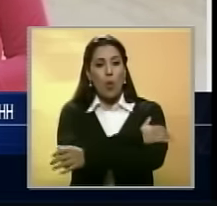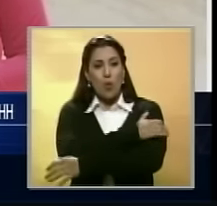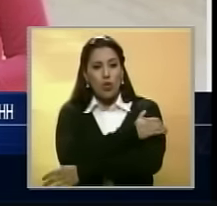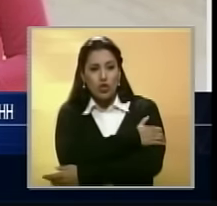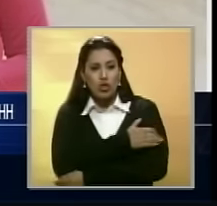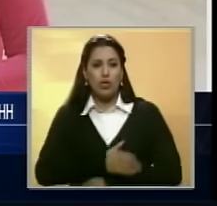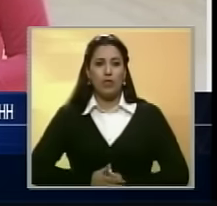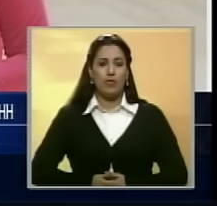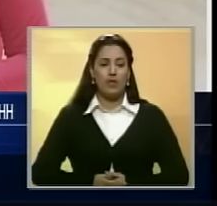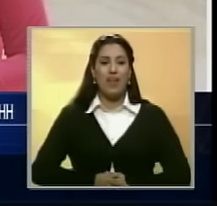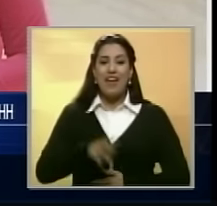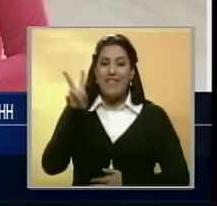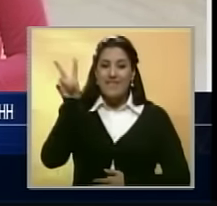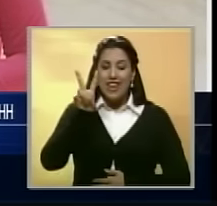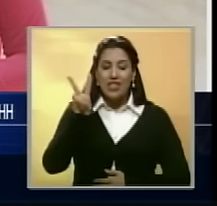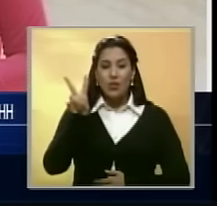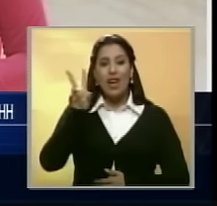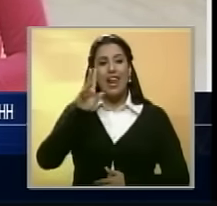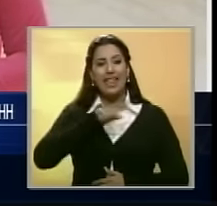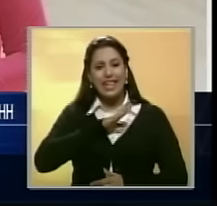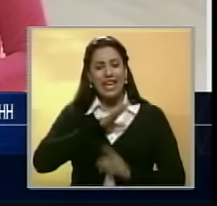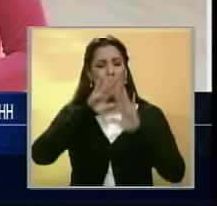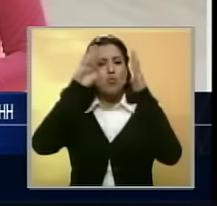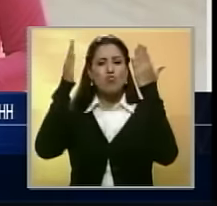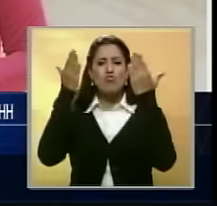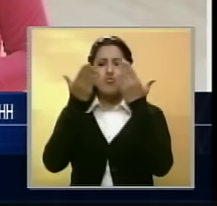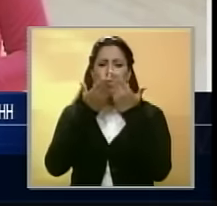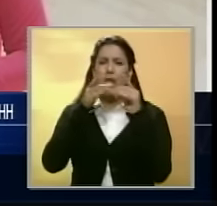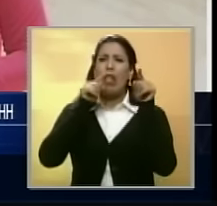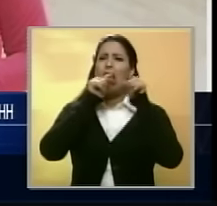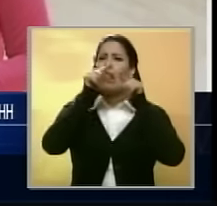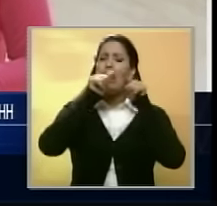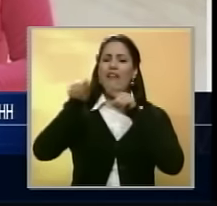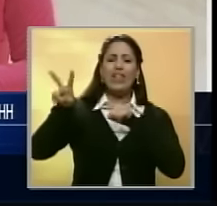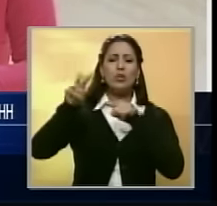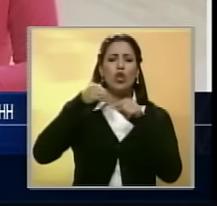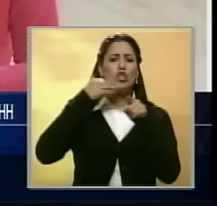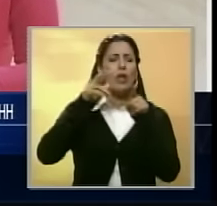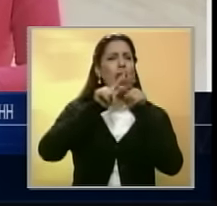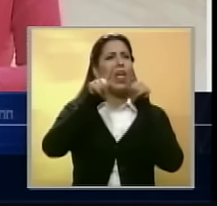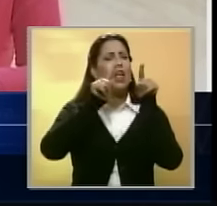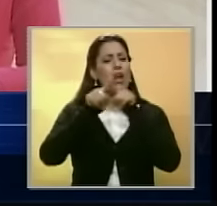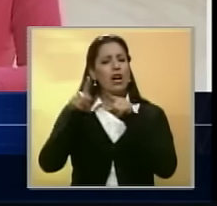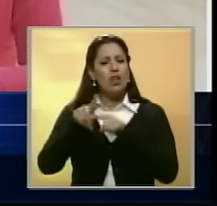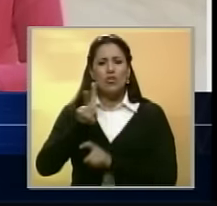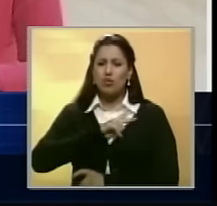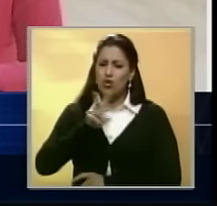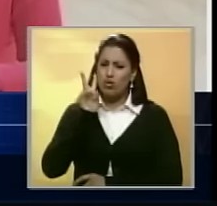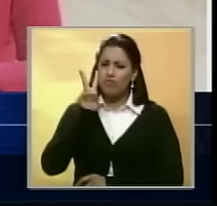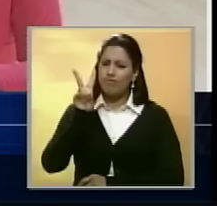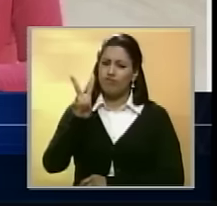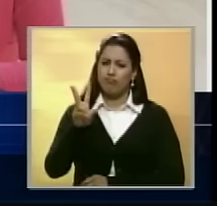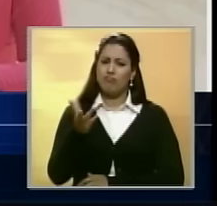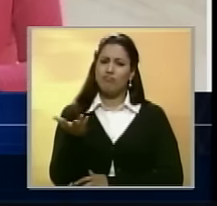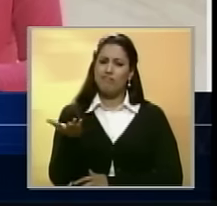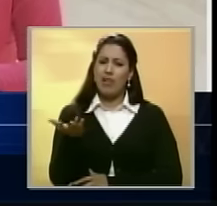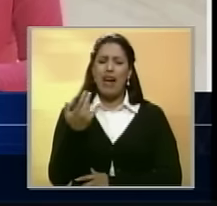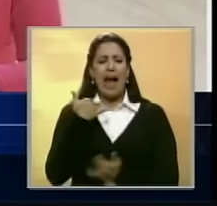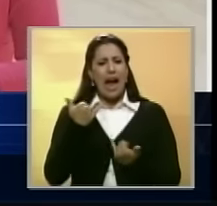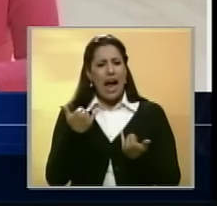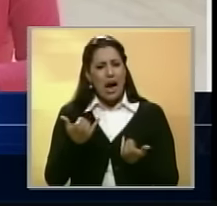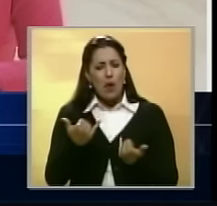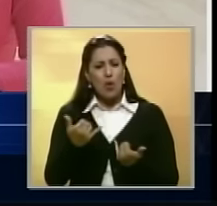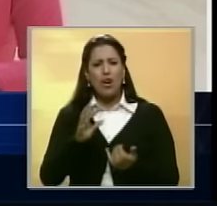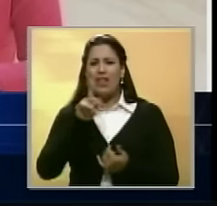oposición venezolana que andan por el mundo desprestigiando a nuestro país, no podemos menos que decir que